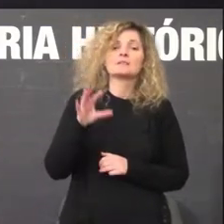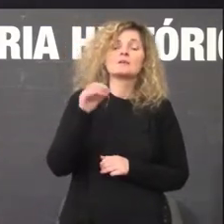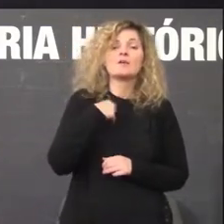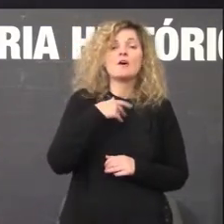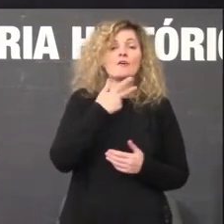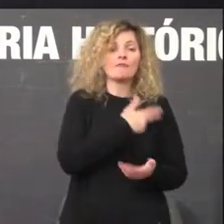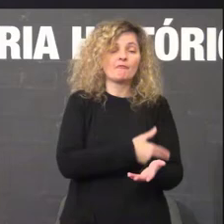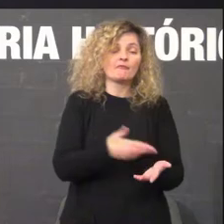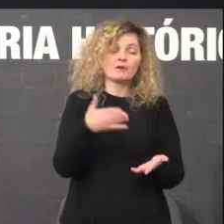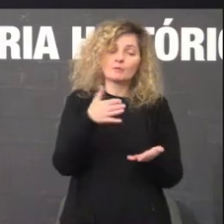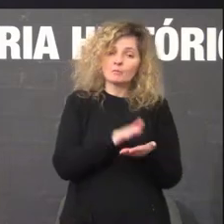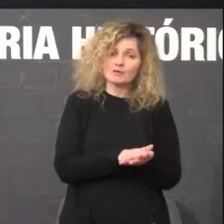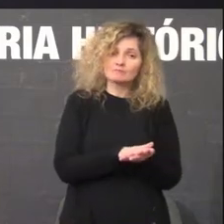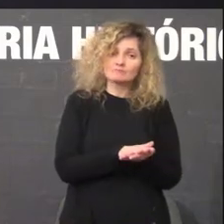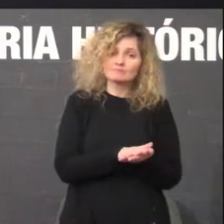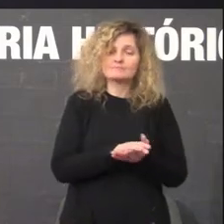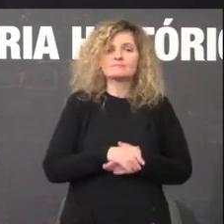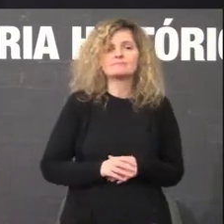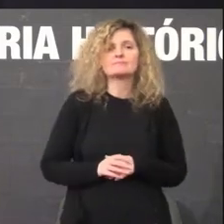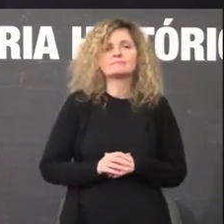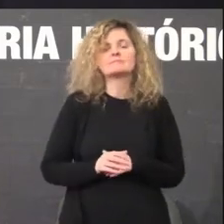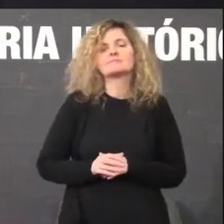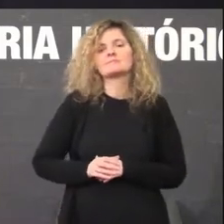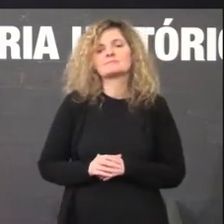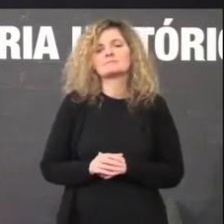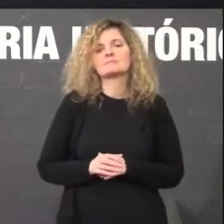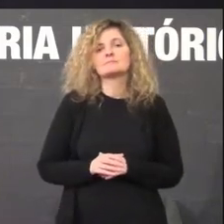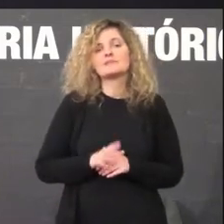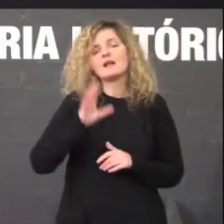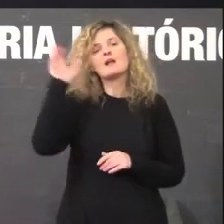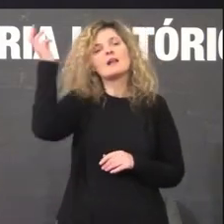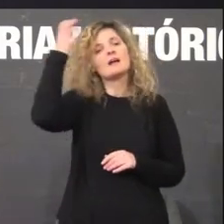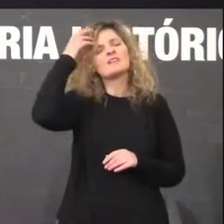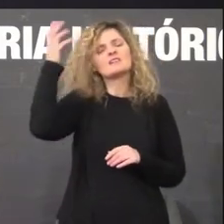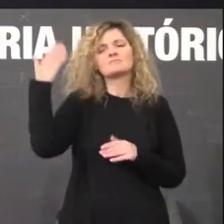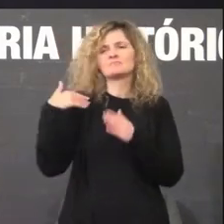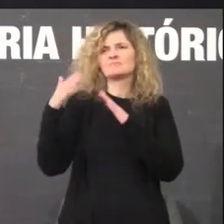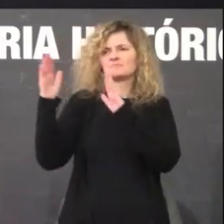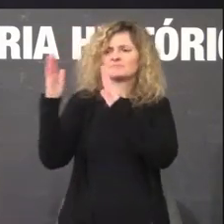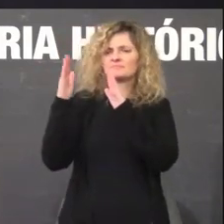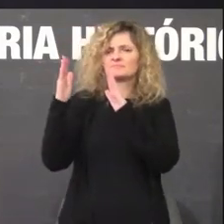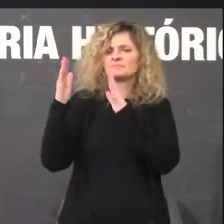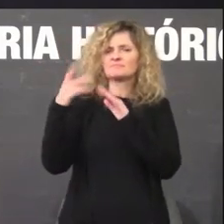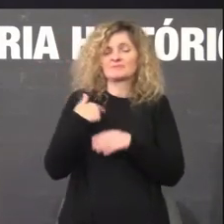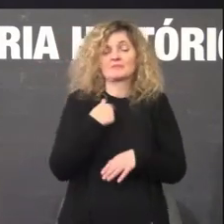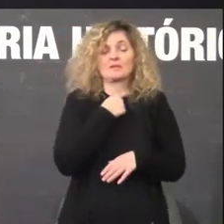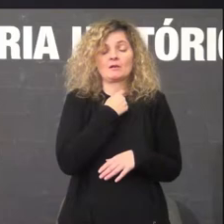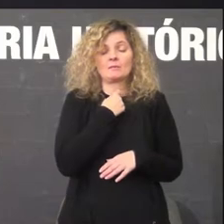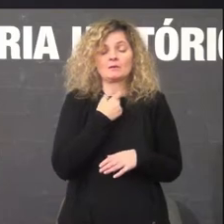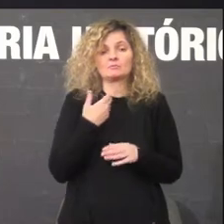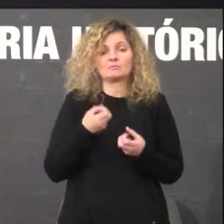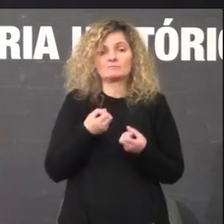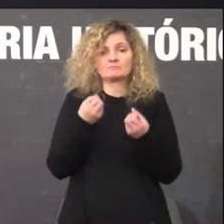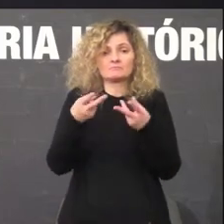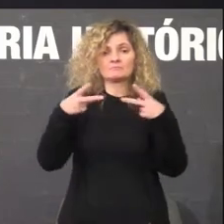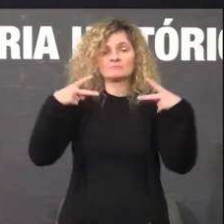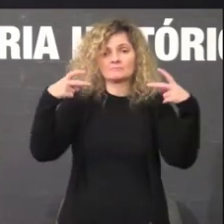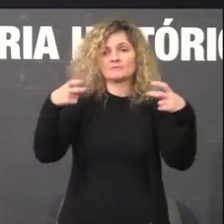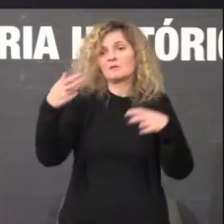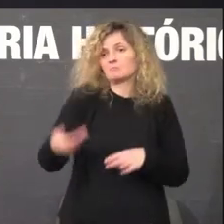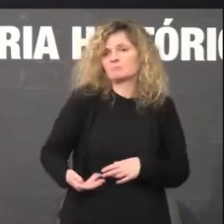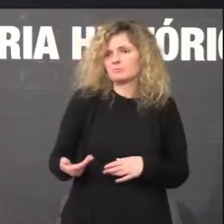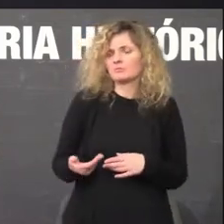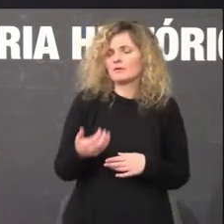Franco muere y el rey en aquel momento, sí me gustaría citar los temas trascendentales,